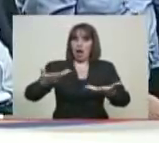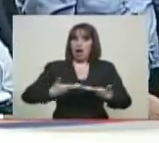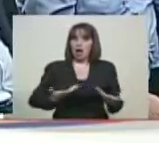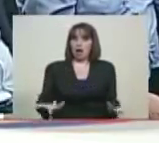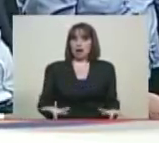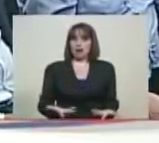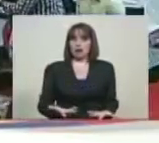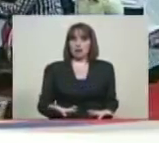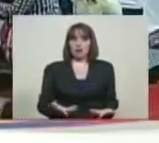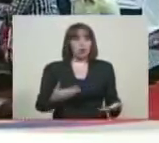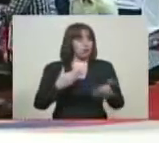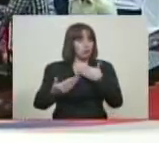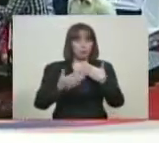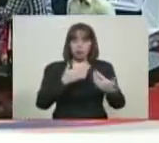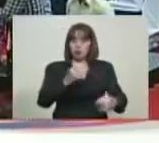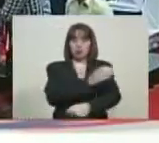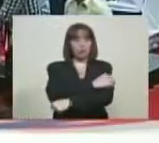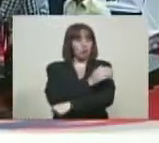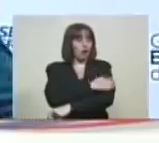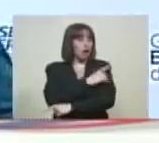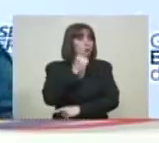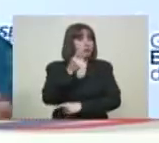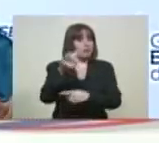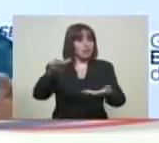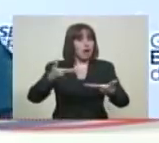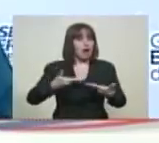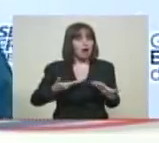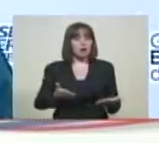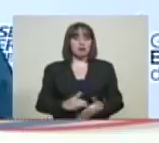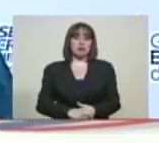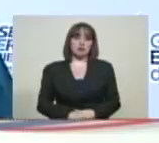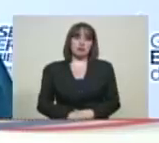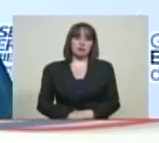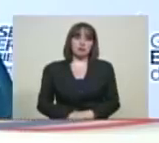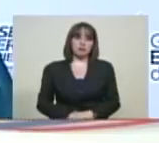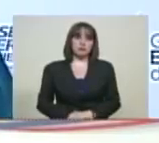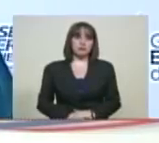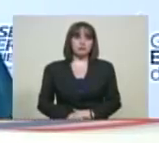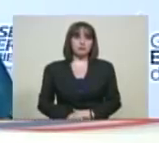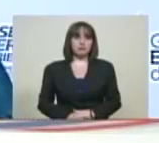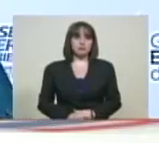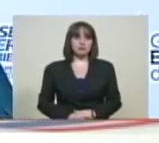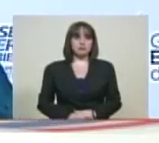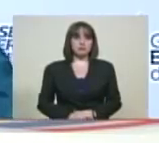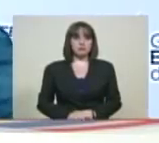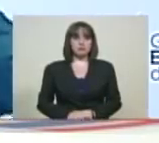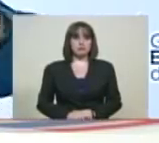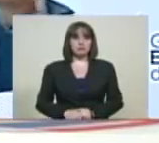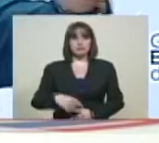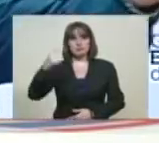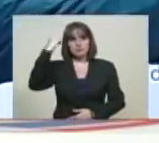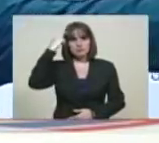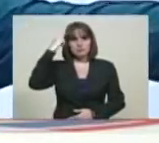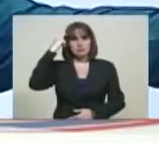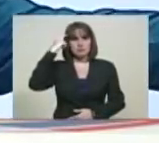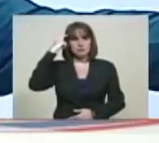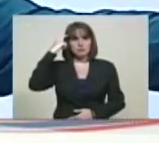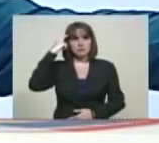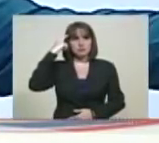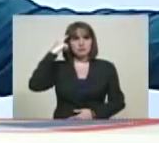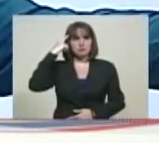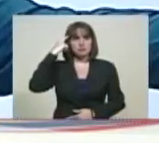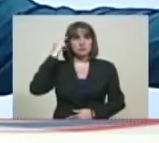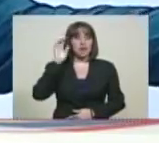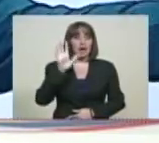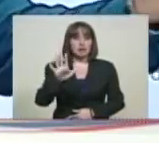y yo le digo y saben que es así si ustedes o cualquier gobernador